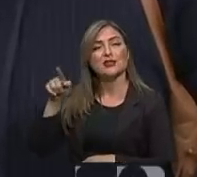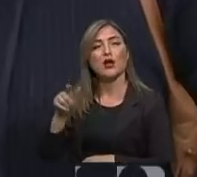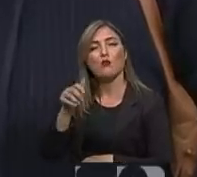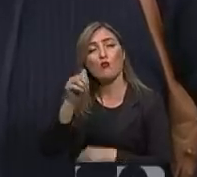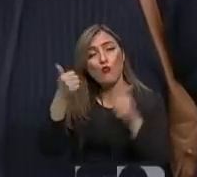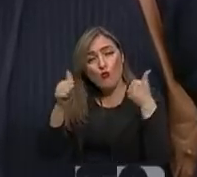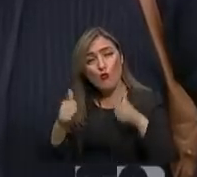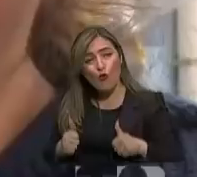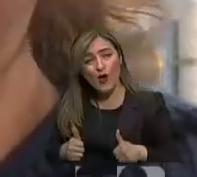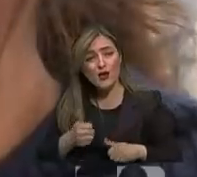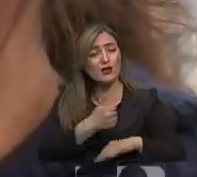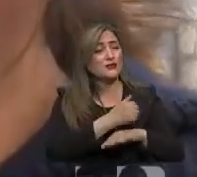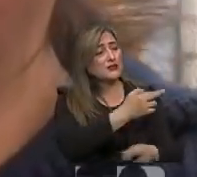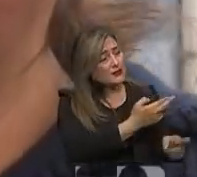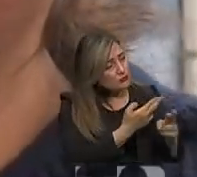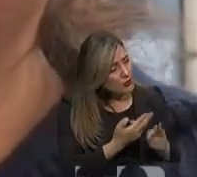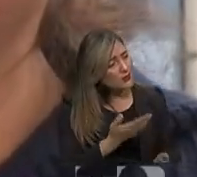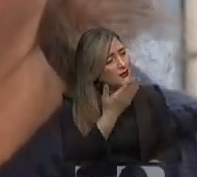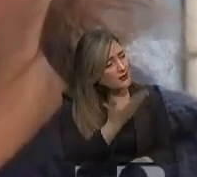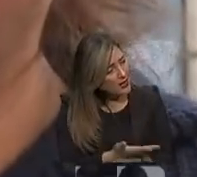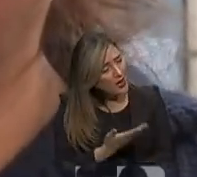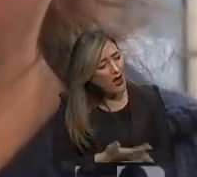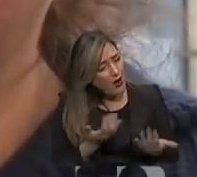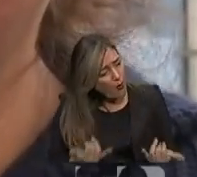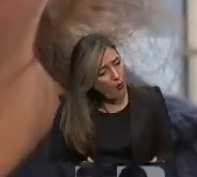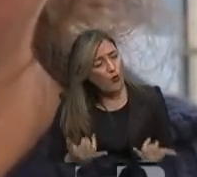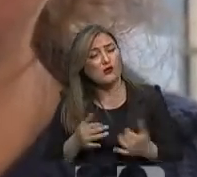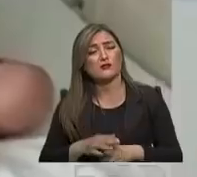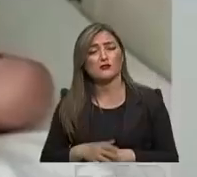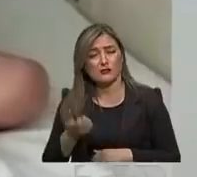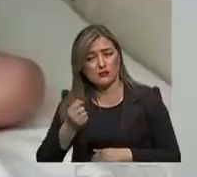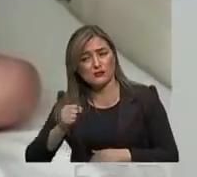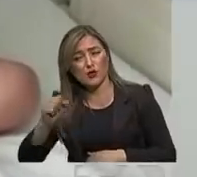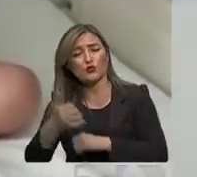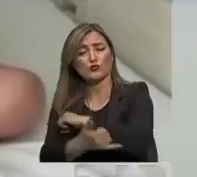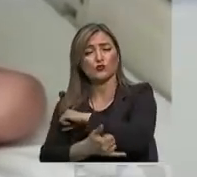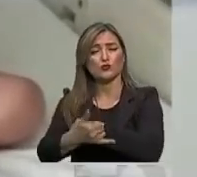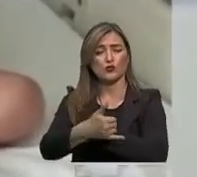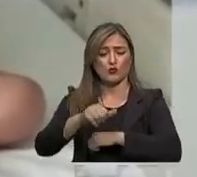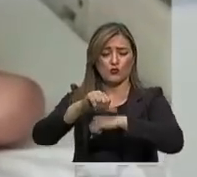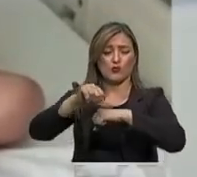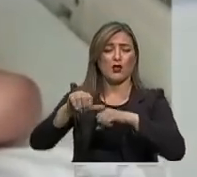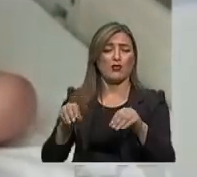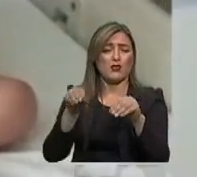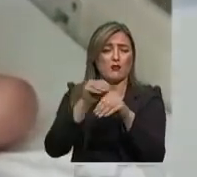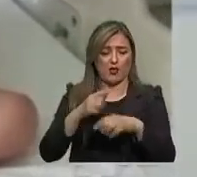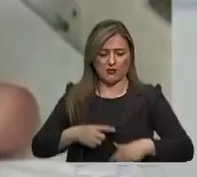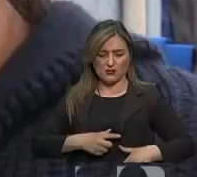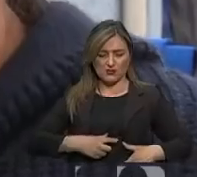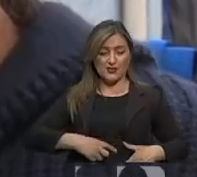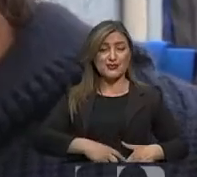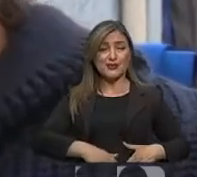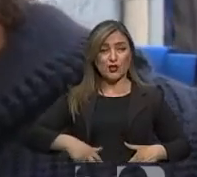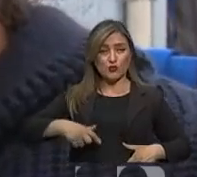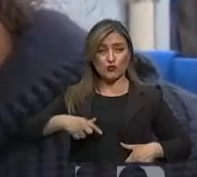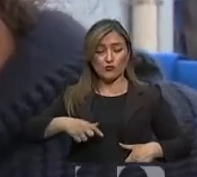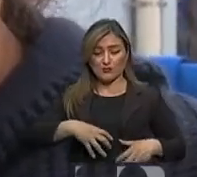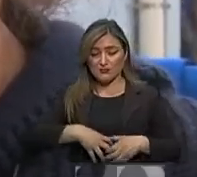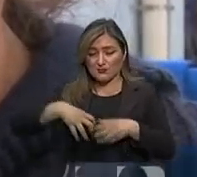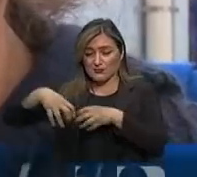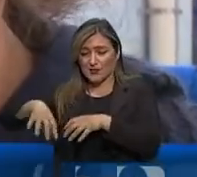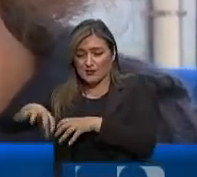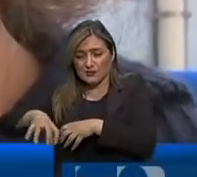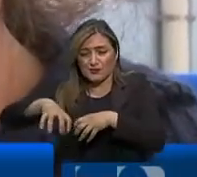pide una respuesta a las autoridades para que su nieta pueda viajar al extranjero para recibir un trasplante de intestino. Por favor,